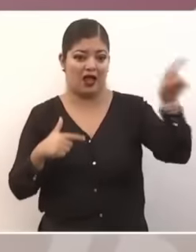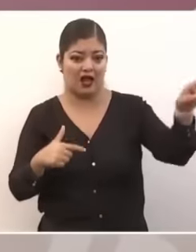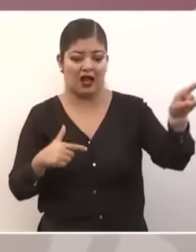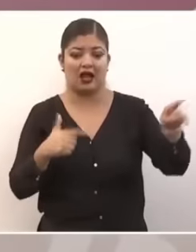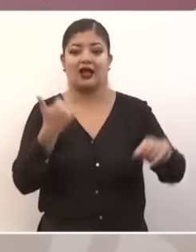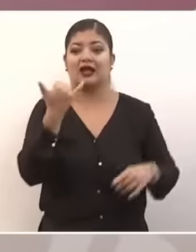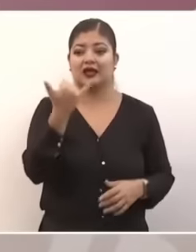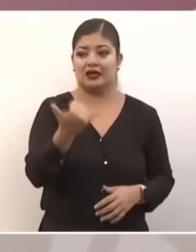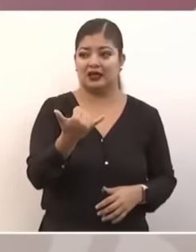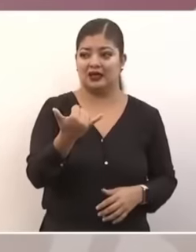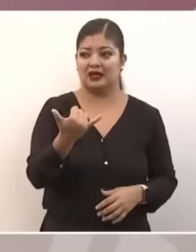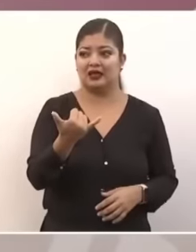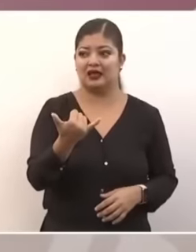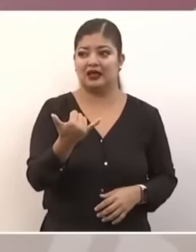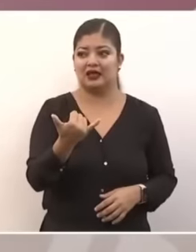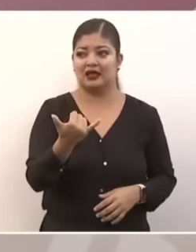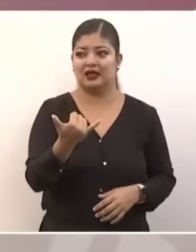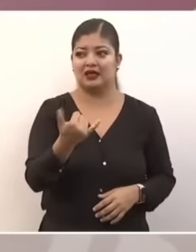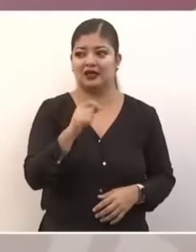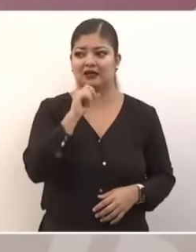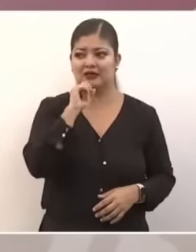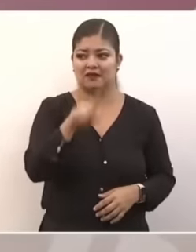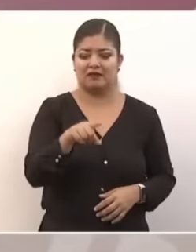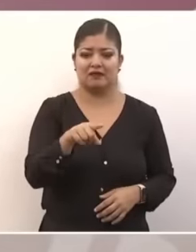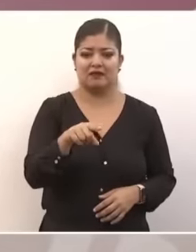y aquí